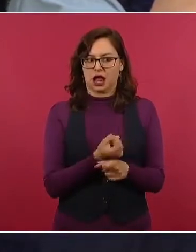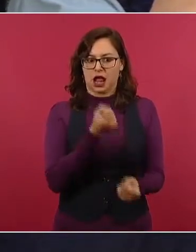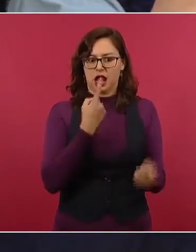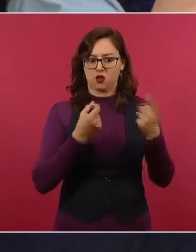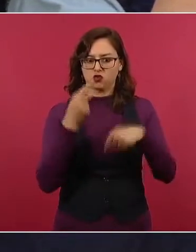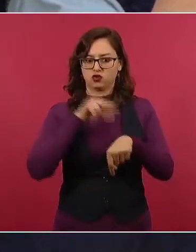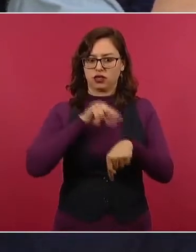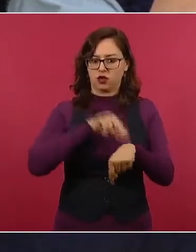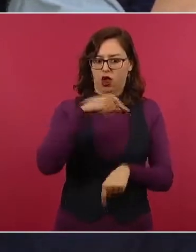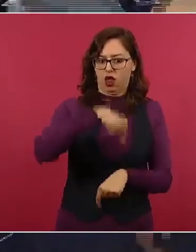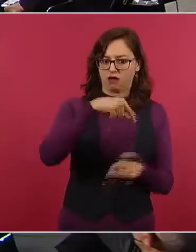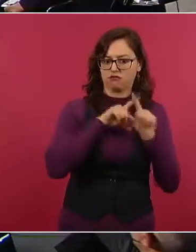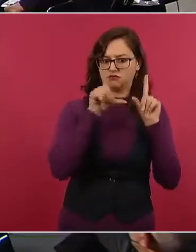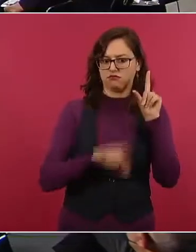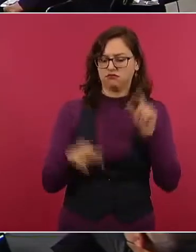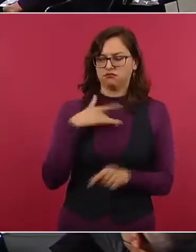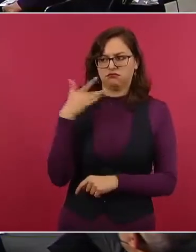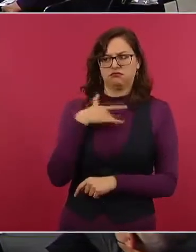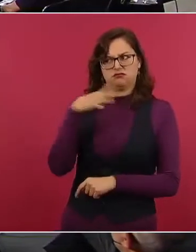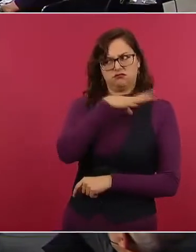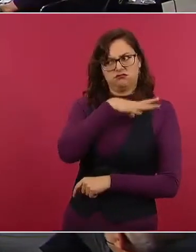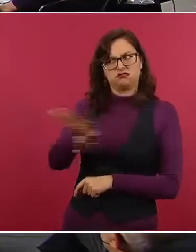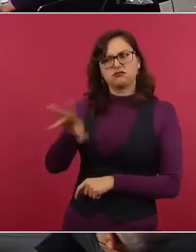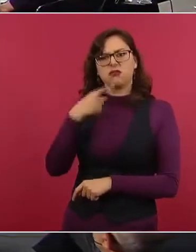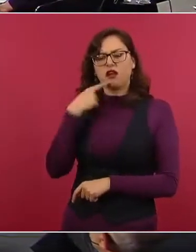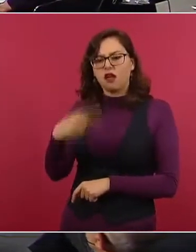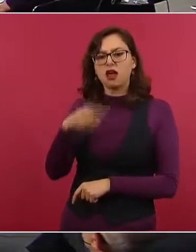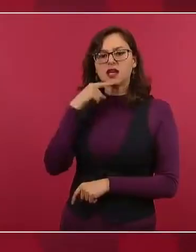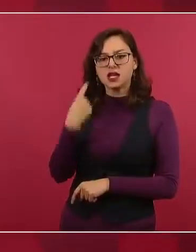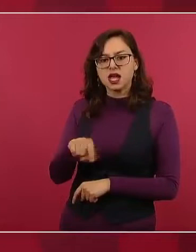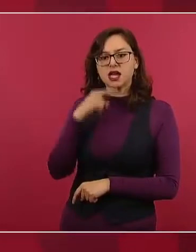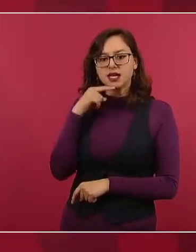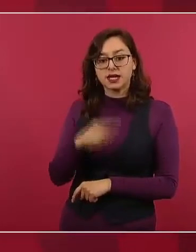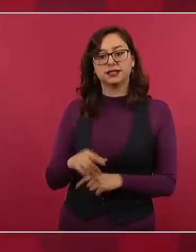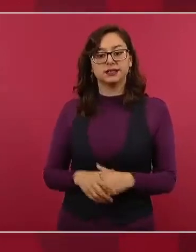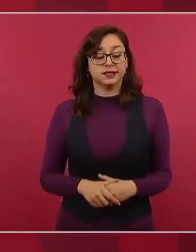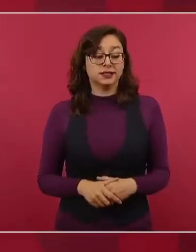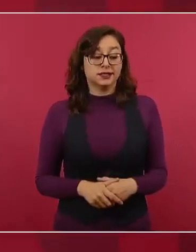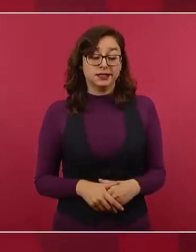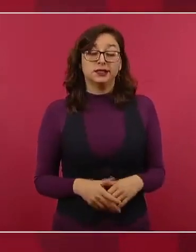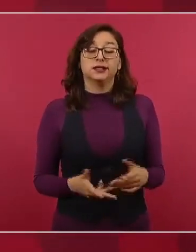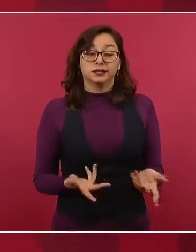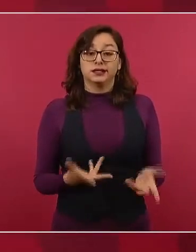están en contra de esta medida. Eso también, con todo respeto,